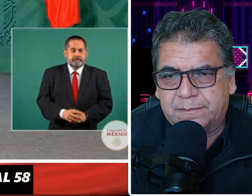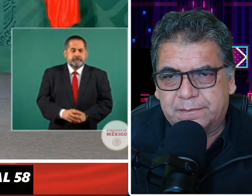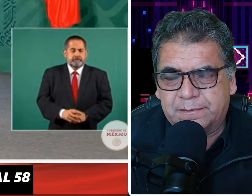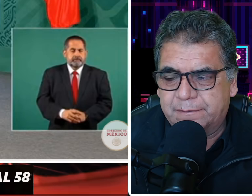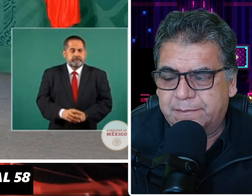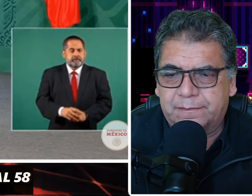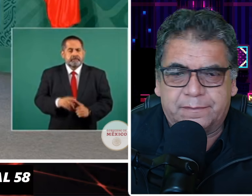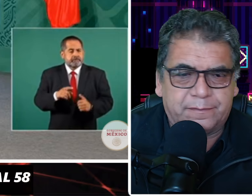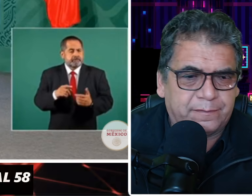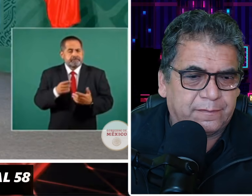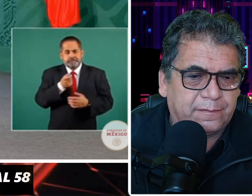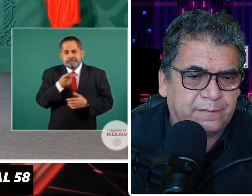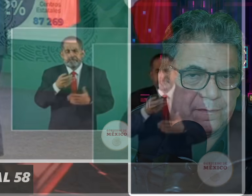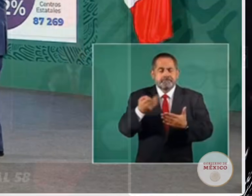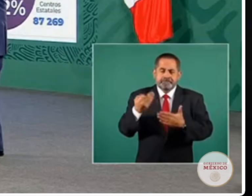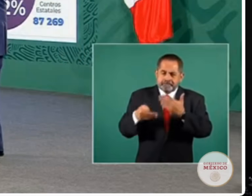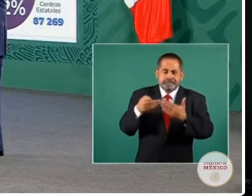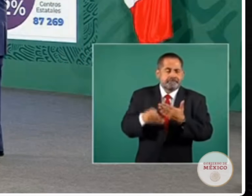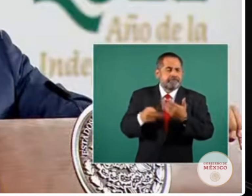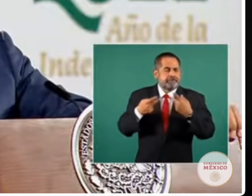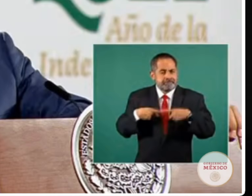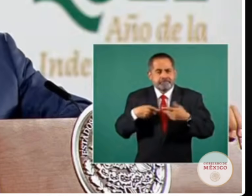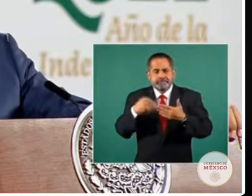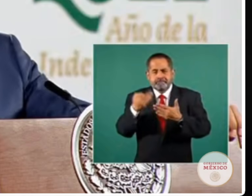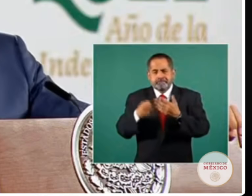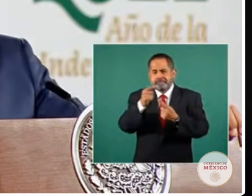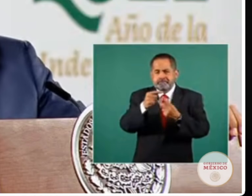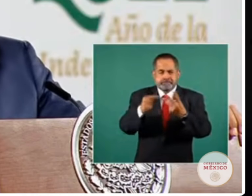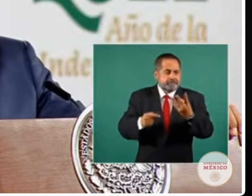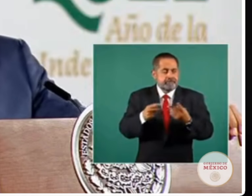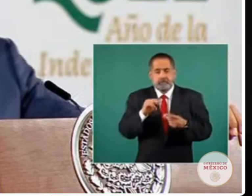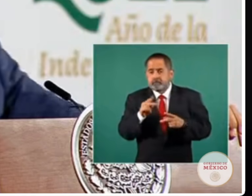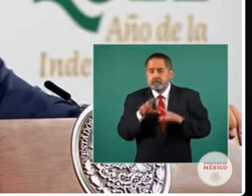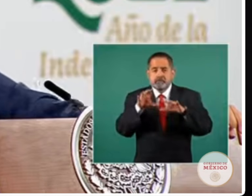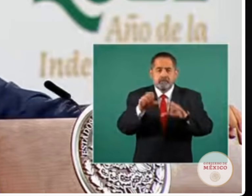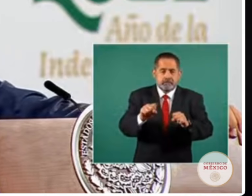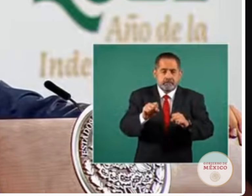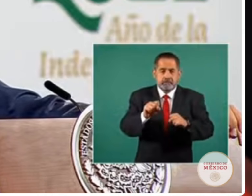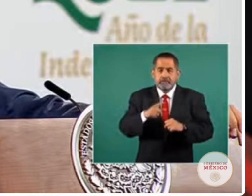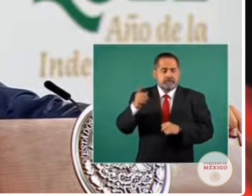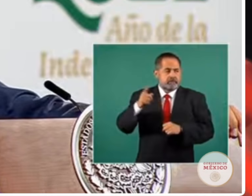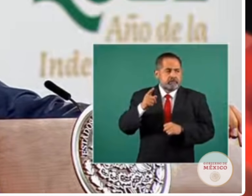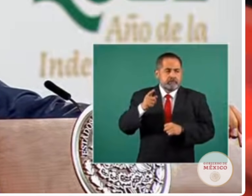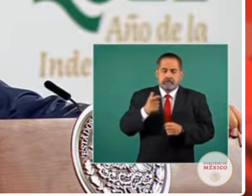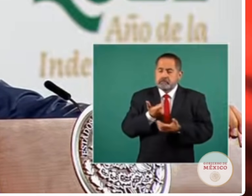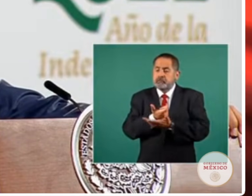personal, faltan recursos. Bájense el sueldo, los de arriba,